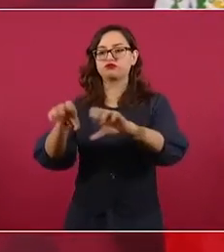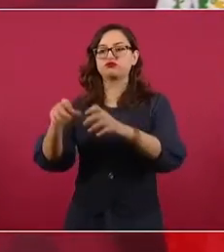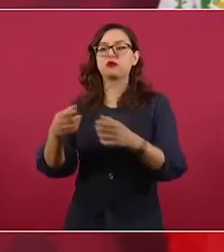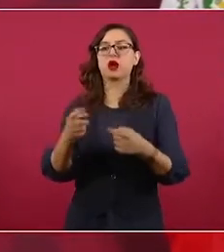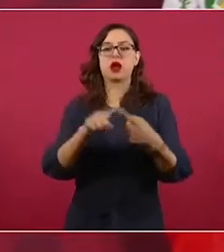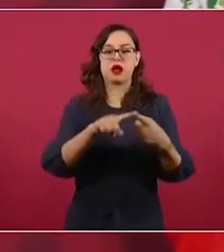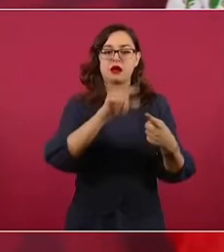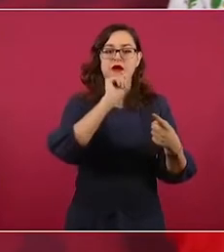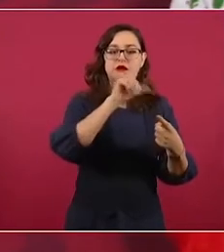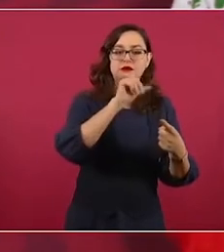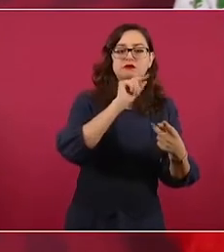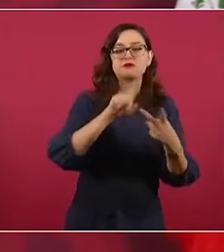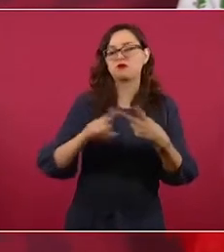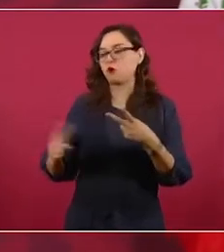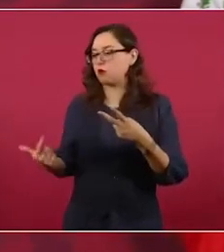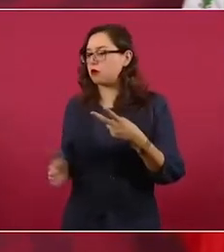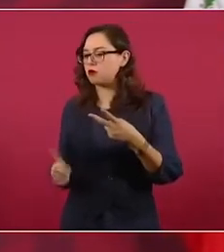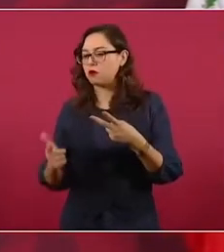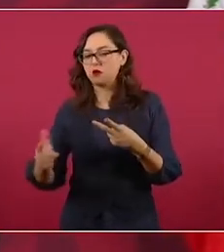Jalisco como en Guanajuato,